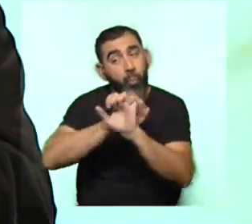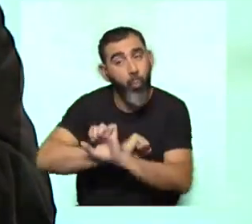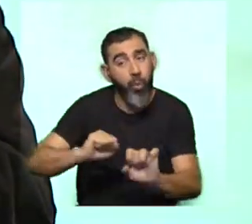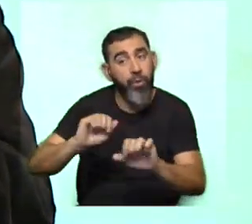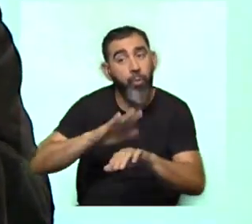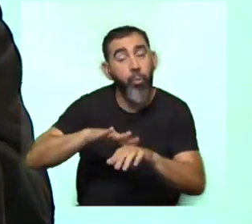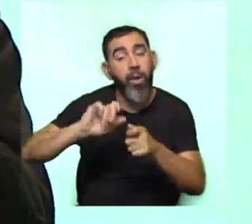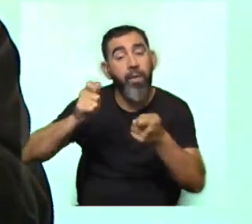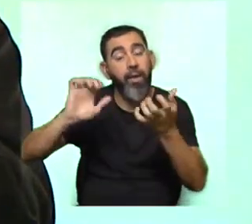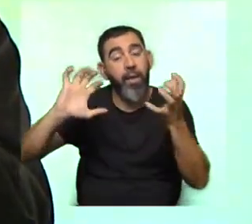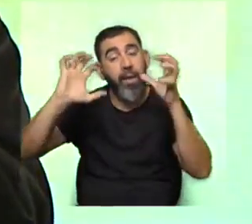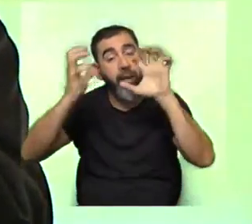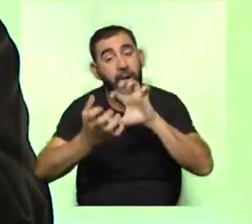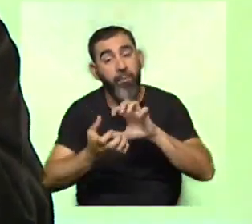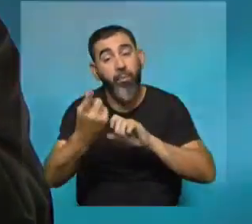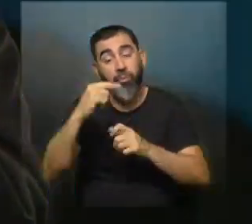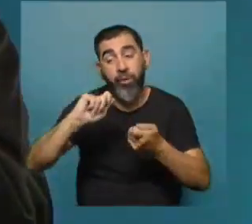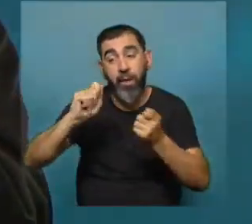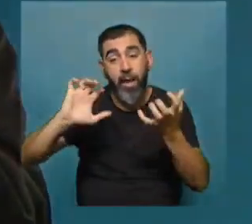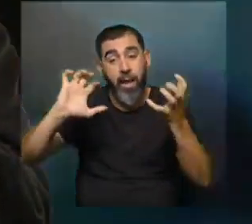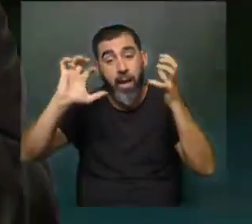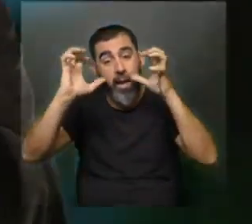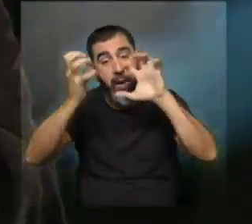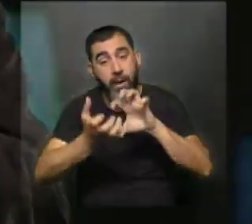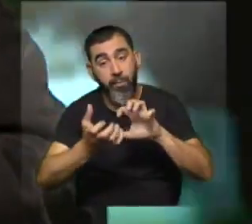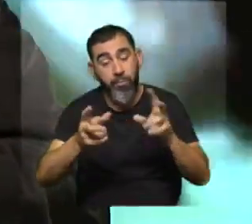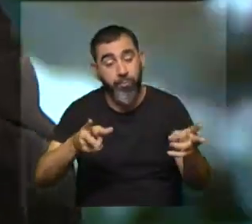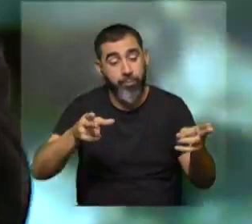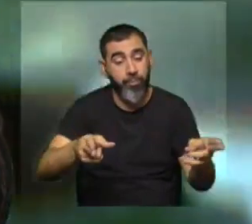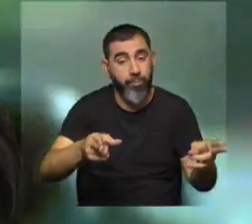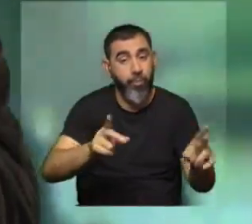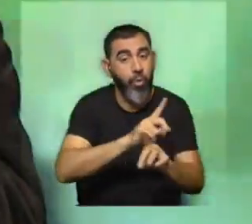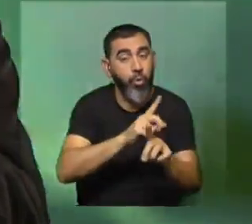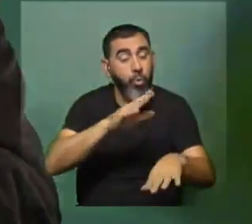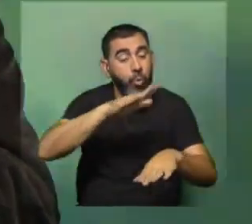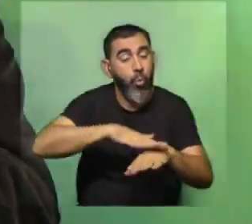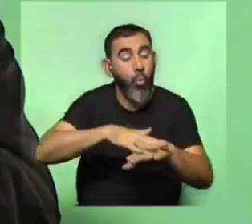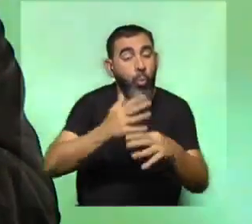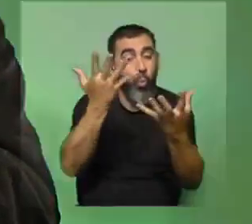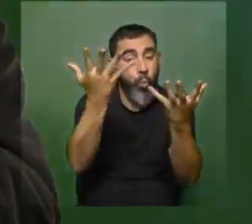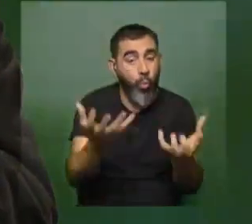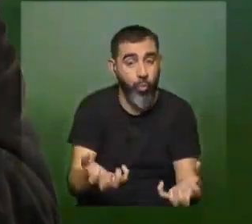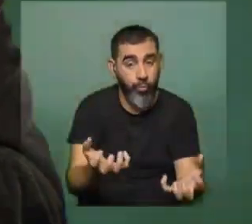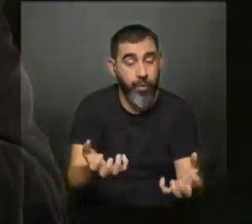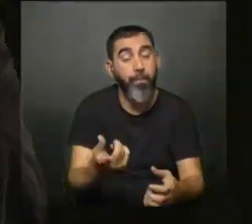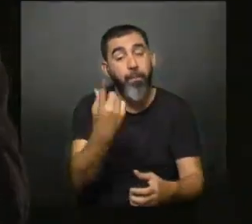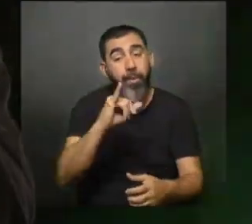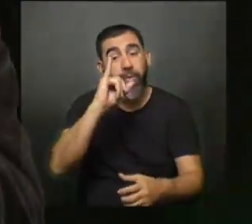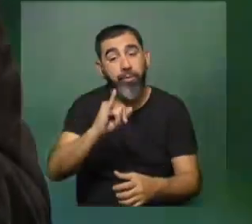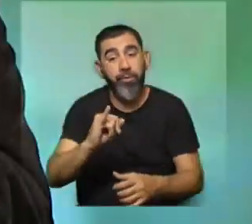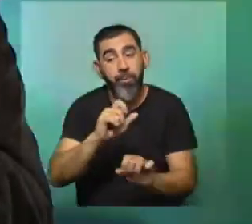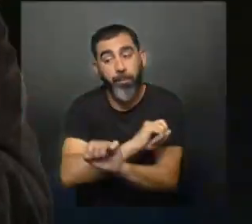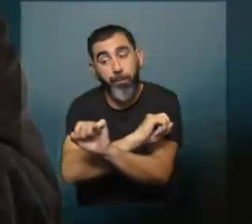cambio climático. Entonces, ¿qué pasó? El cambio climático, por lo menos en ese periodo, no fue el generador de la sequía, pero sí la